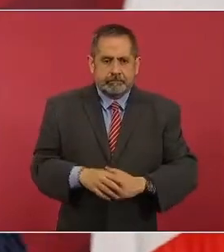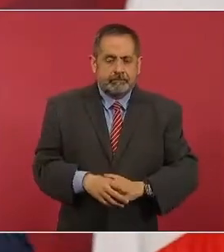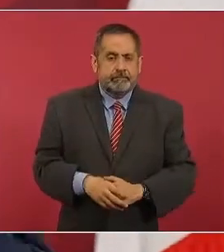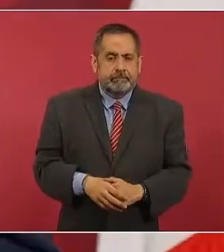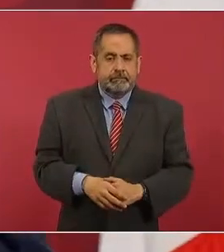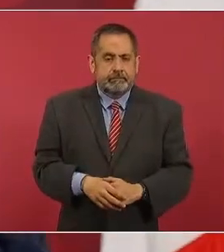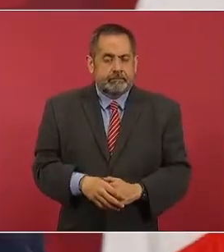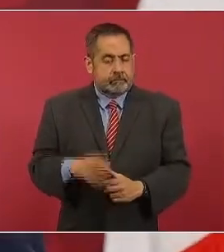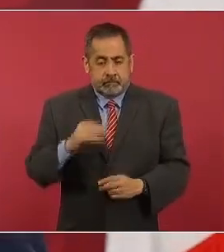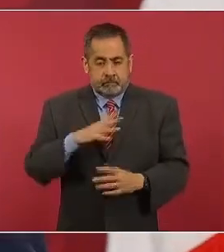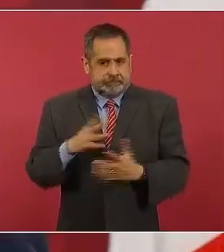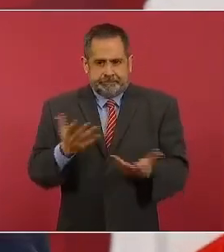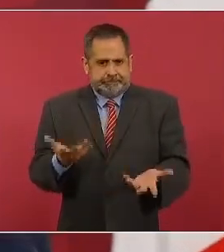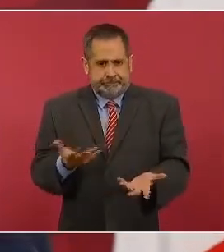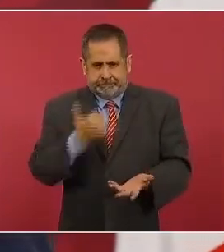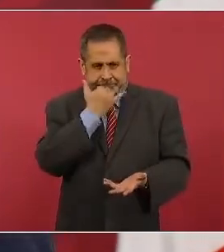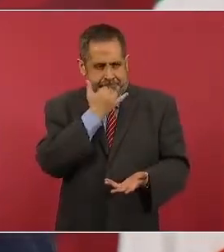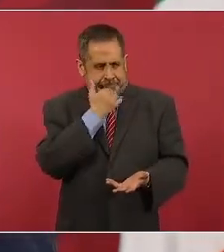no existen,